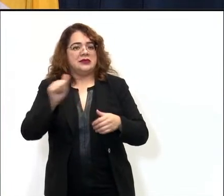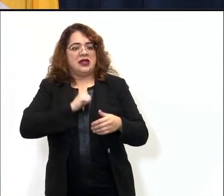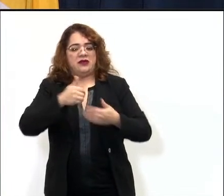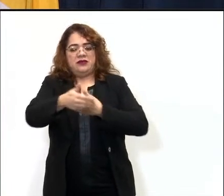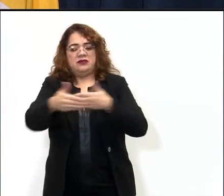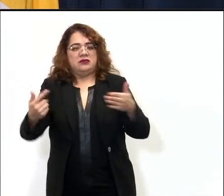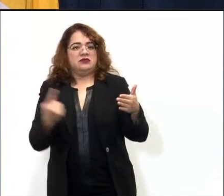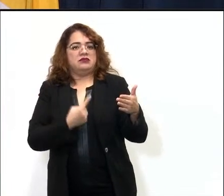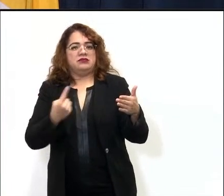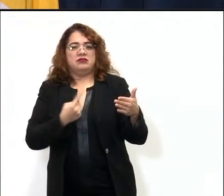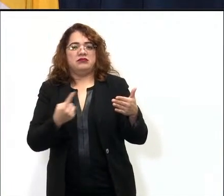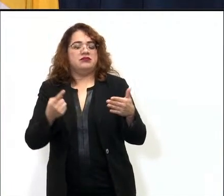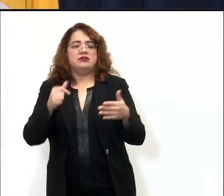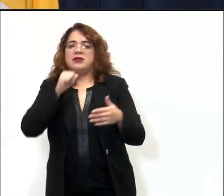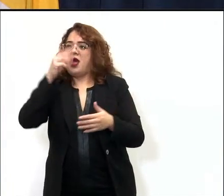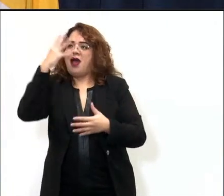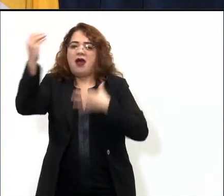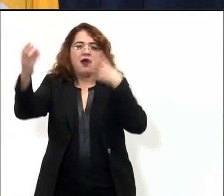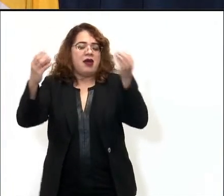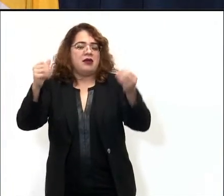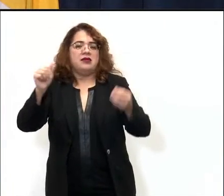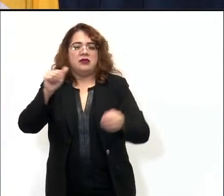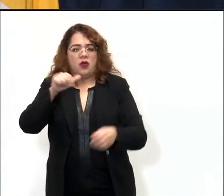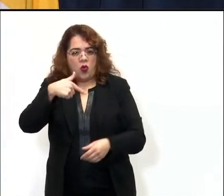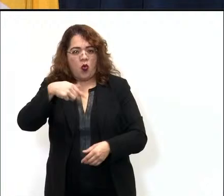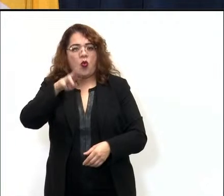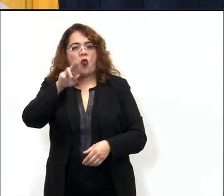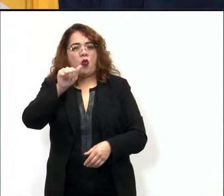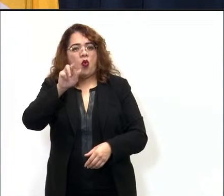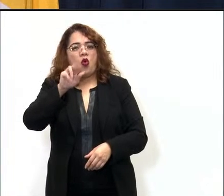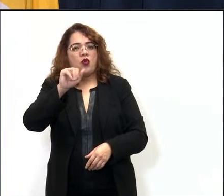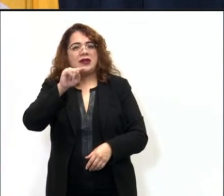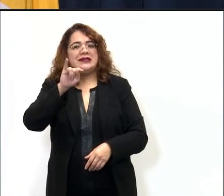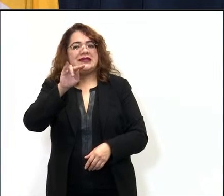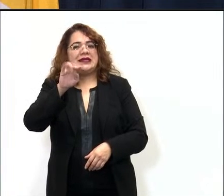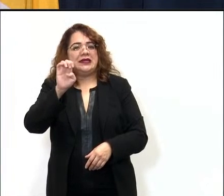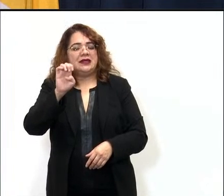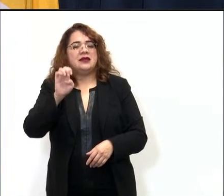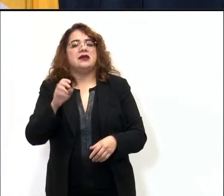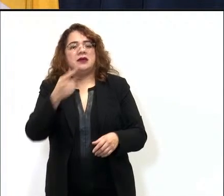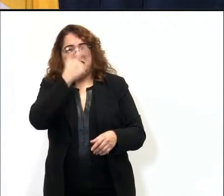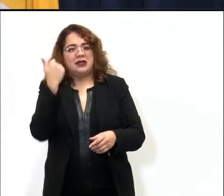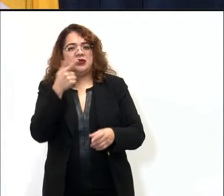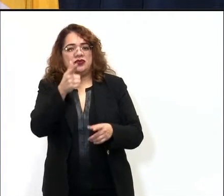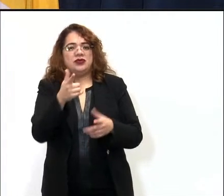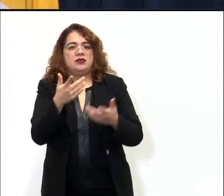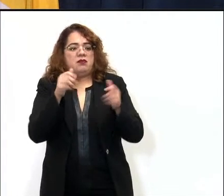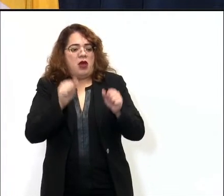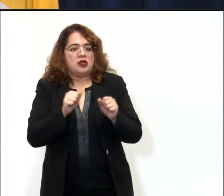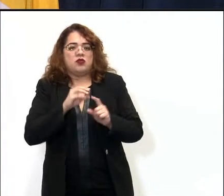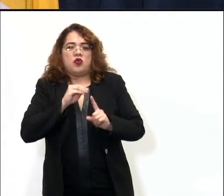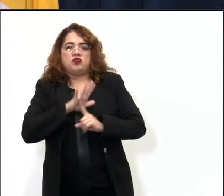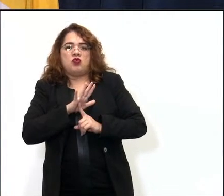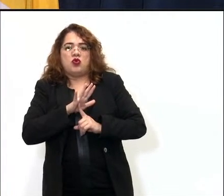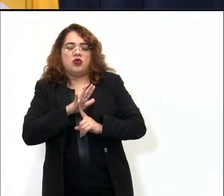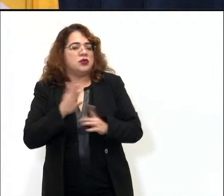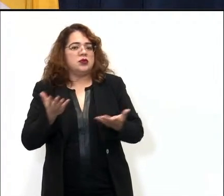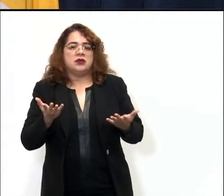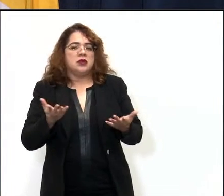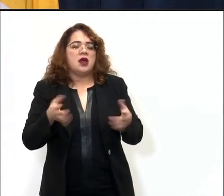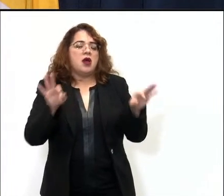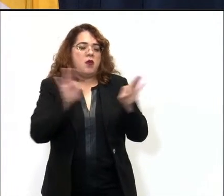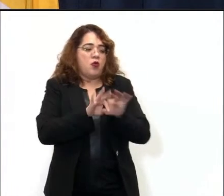sea absolutamente indispensario. Las personas enfermas deben aislarse en casa, lo